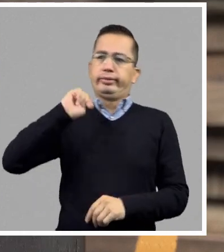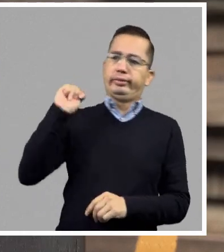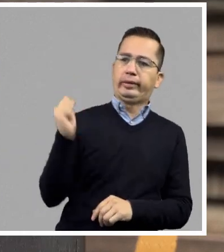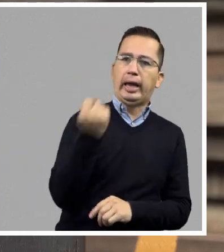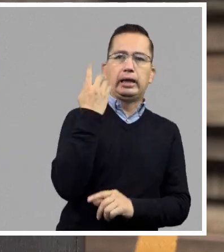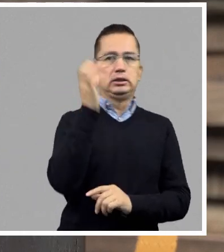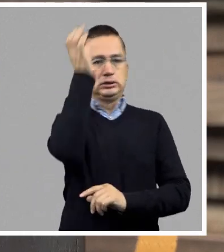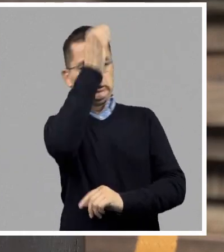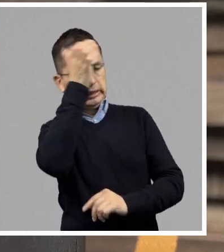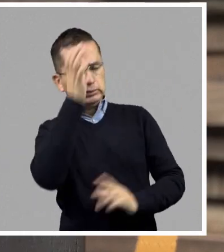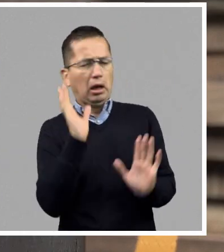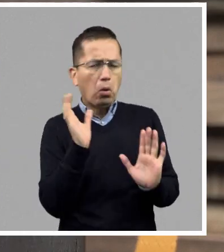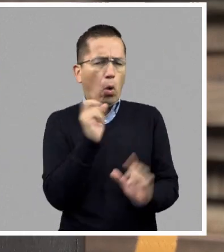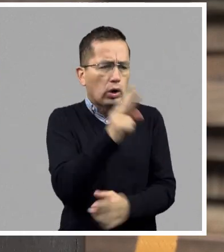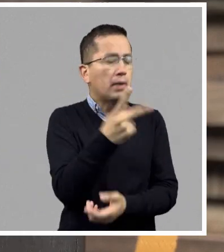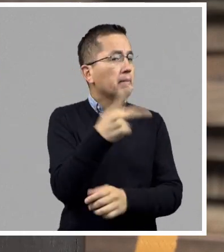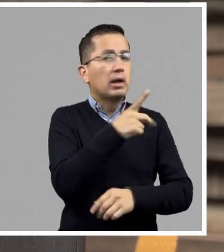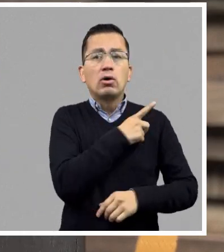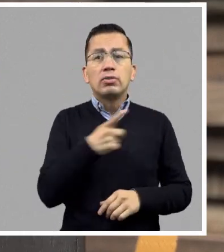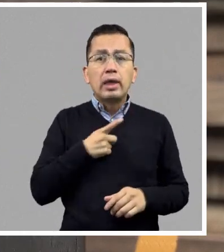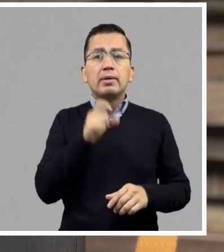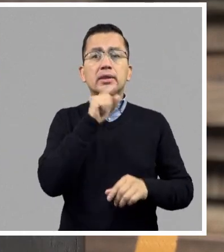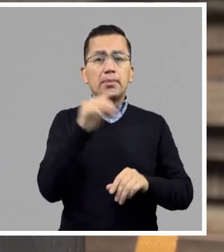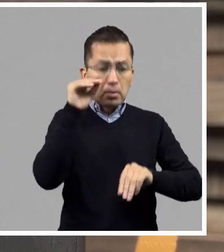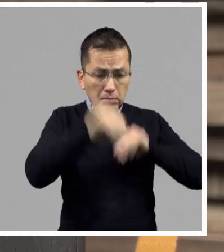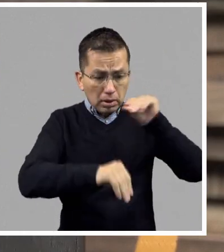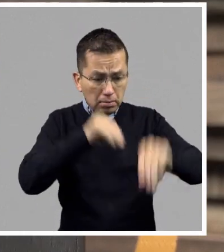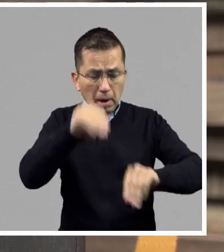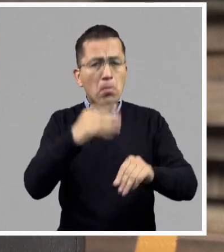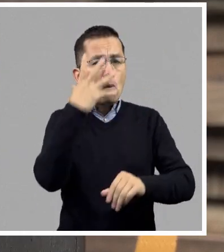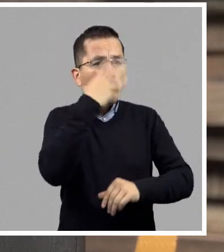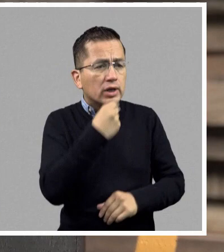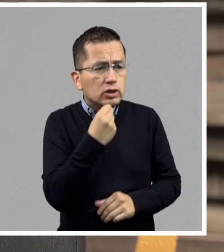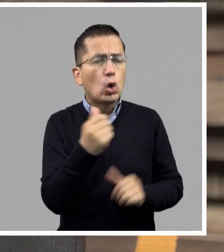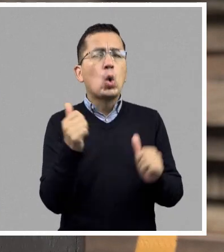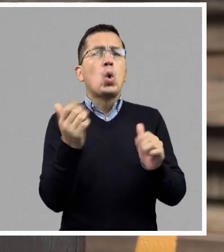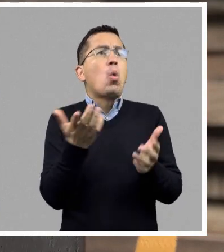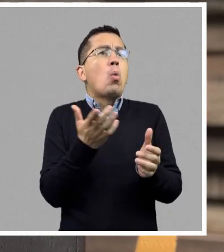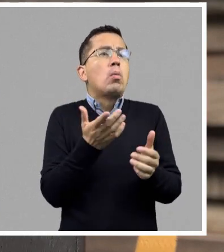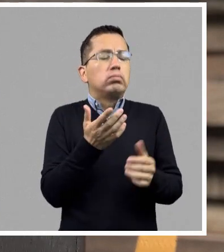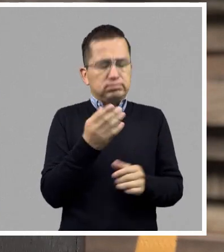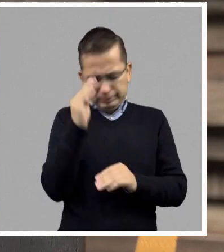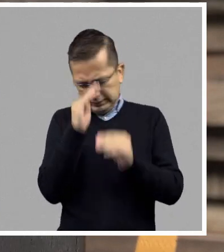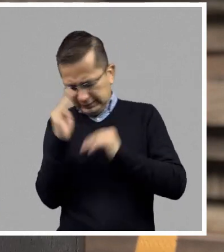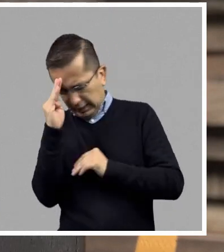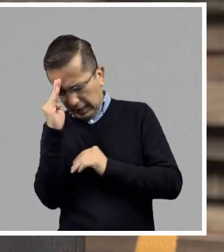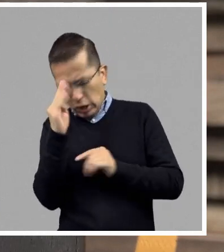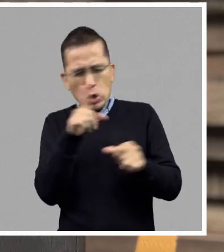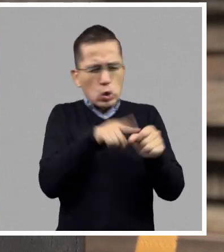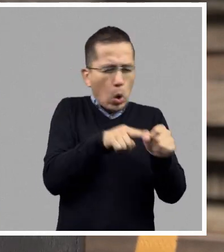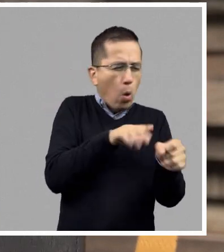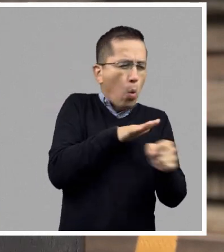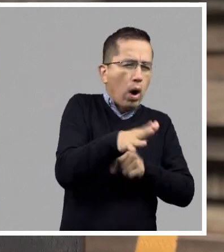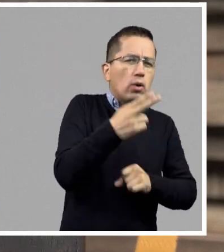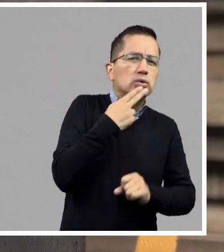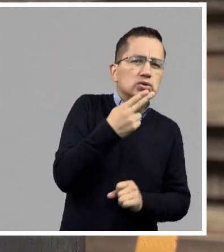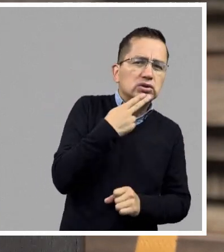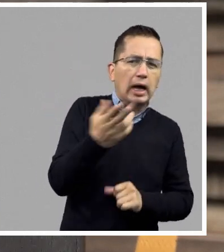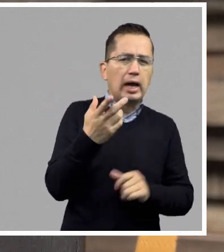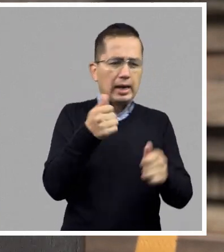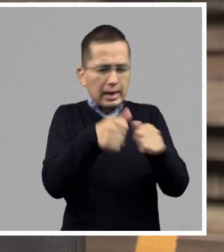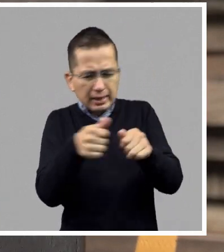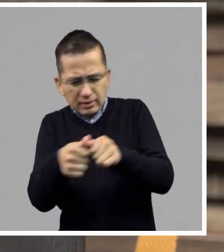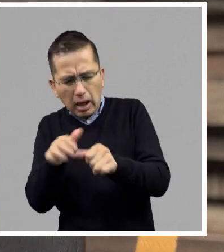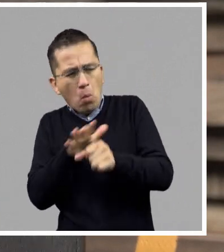hay que tratar de hacerlo armónico una buena combinación de colores tienes que pensar en la tipografía si tienes que darle un poco de cabeza que el mapa sea bonito que